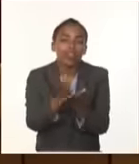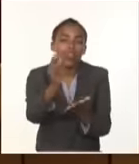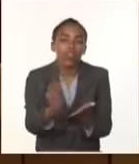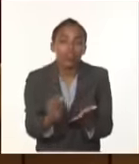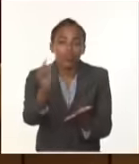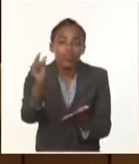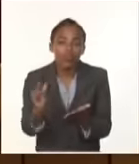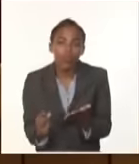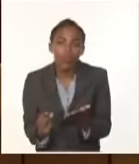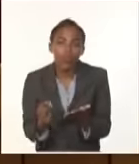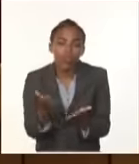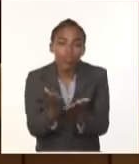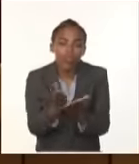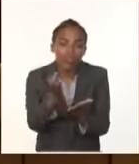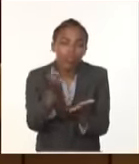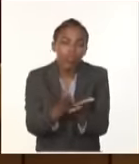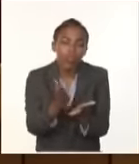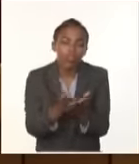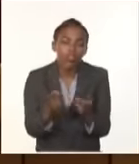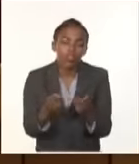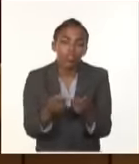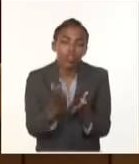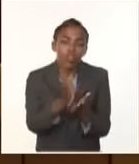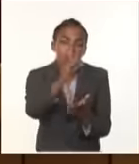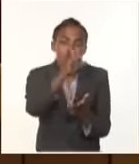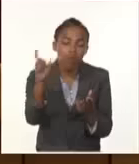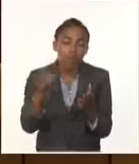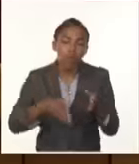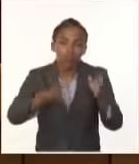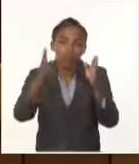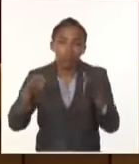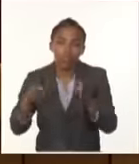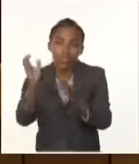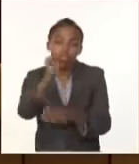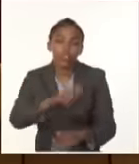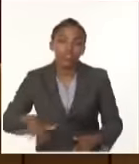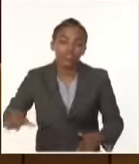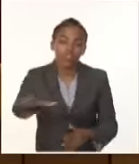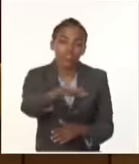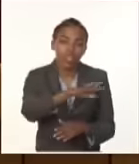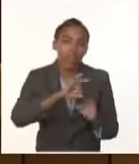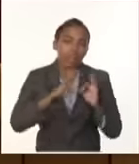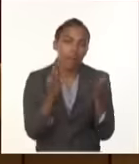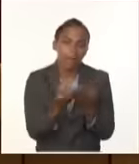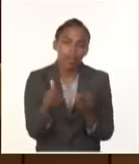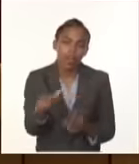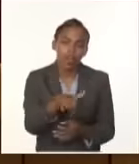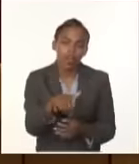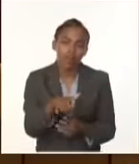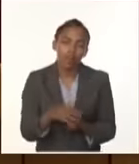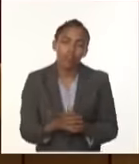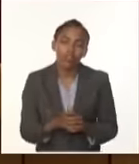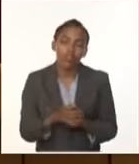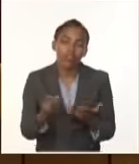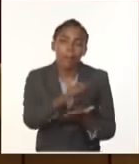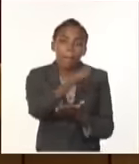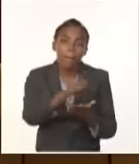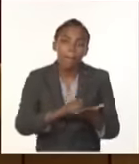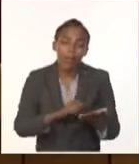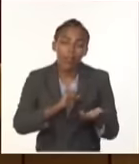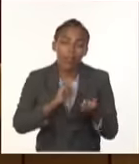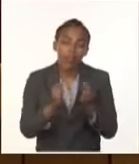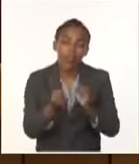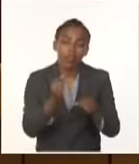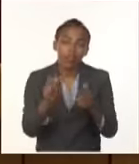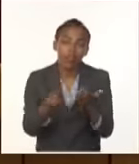las instituciones y la sociedad. Hay que perfeccionar nuestros mecanismos de control popular para gestionar el cumplimiento